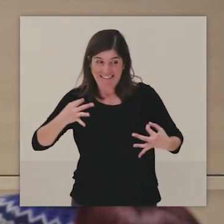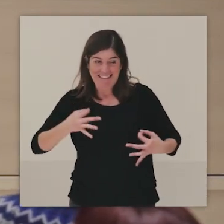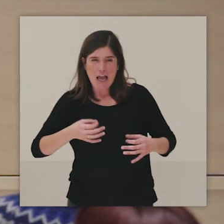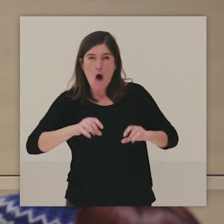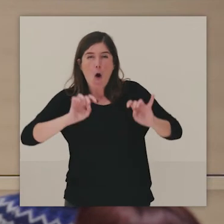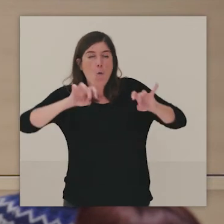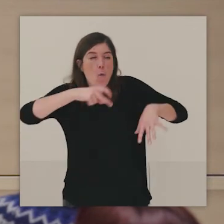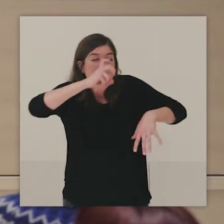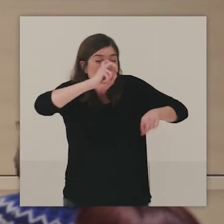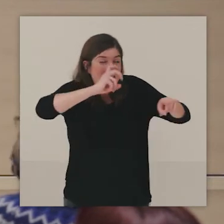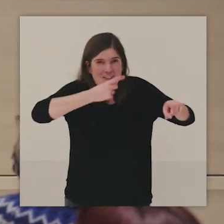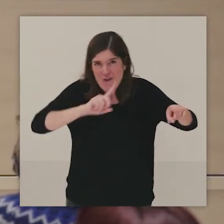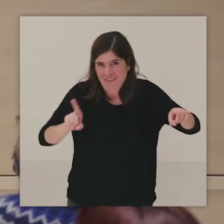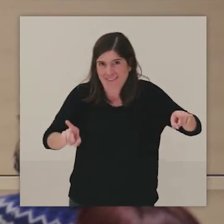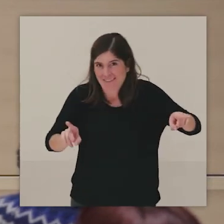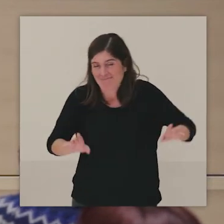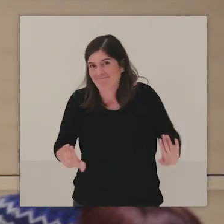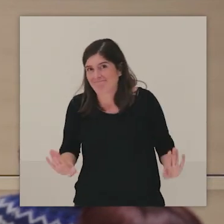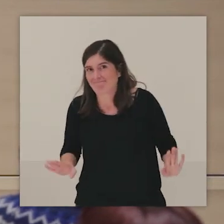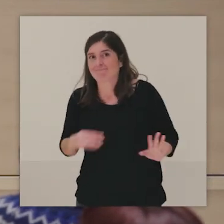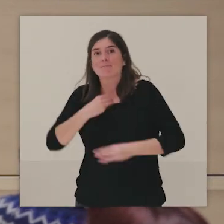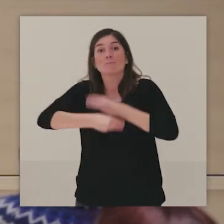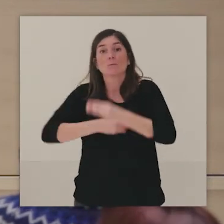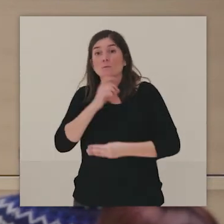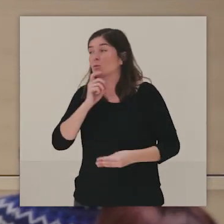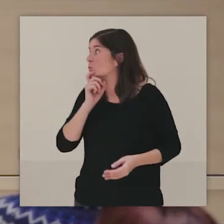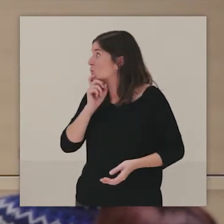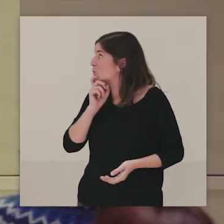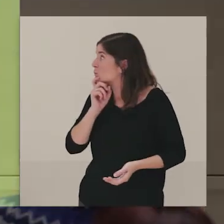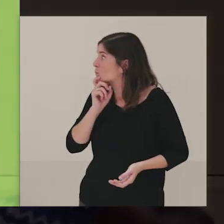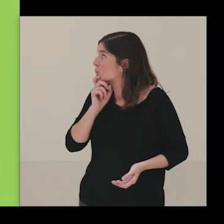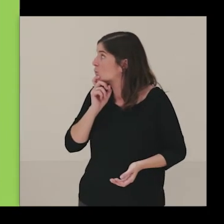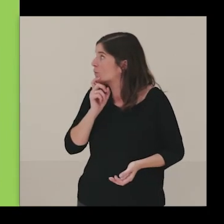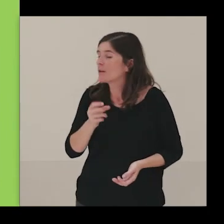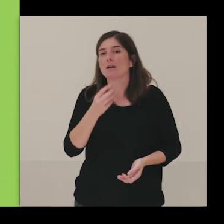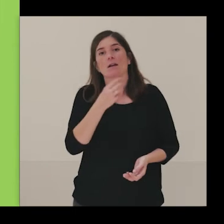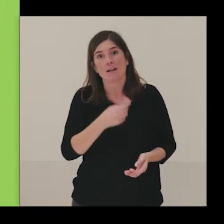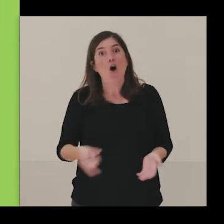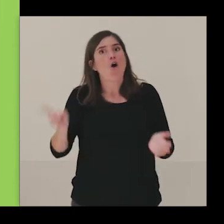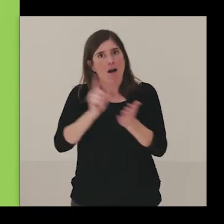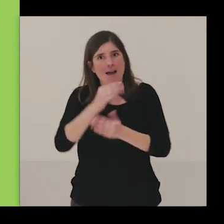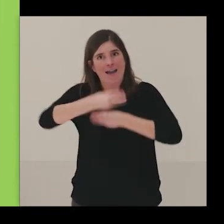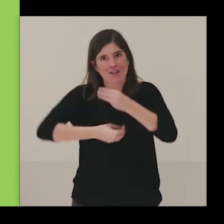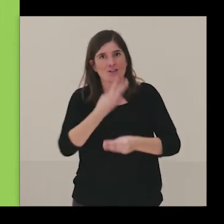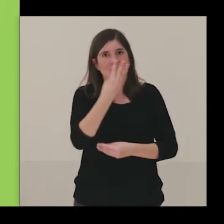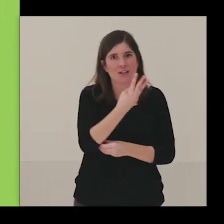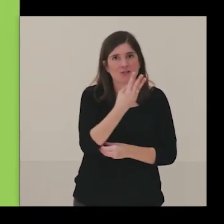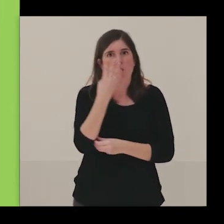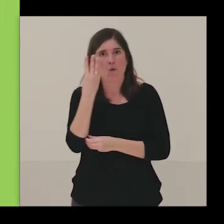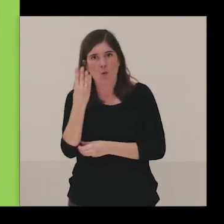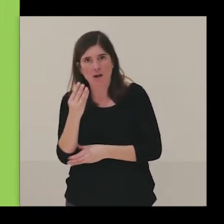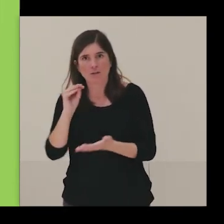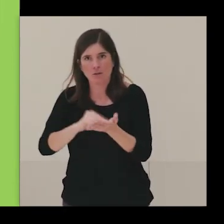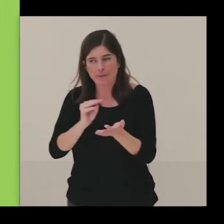tanto como las que son originales. ¿Cómo lo hicimos? Pues de esta manera. De nuevo, fueron como 3 o 4 visitas para